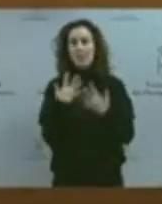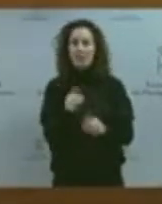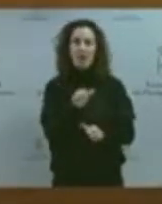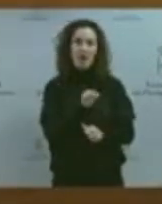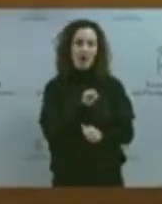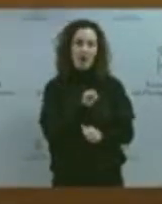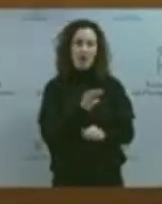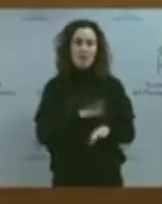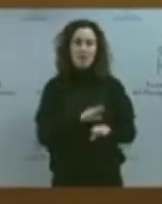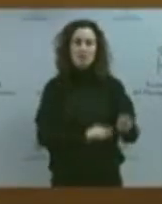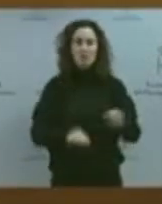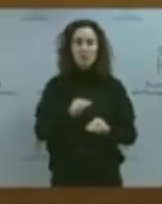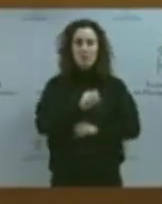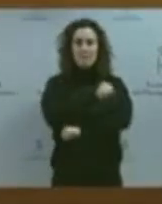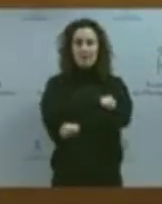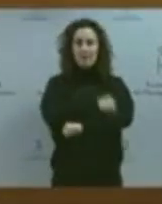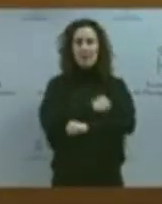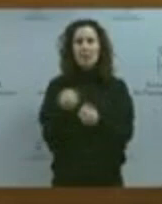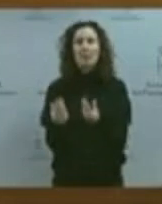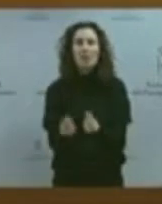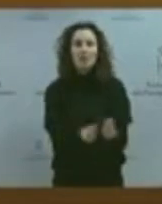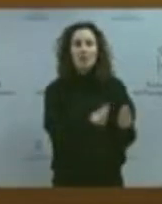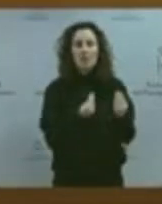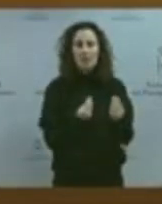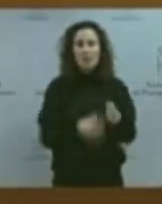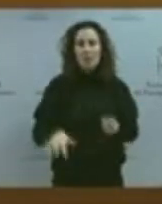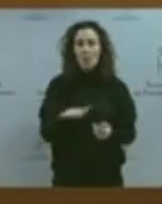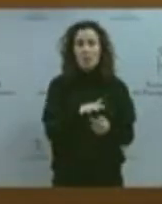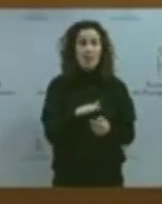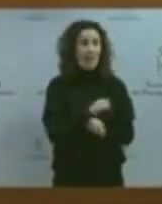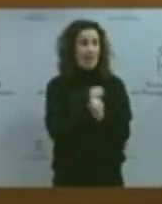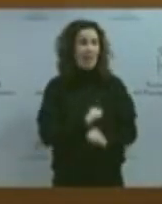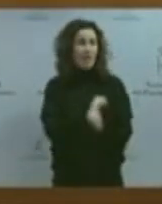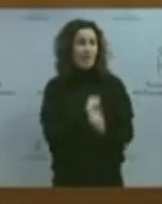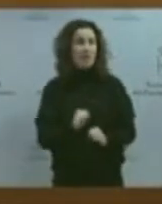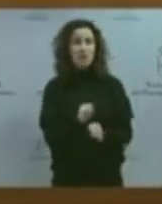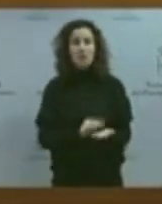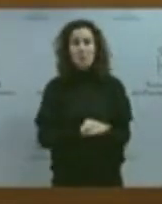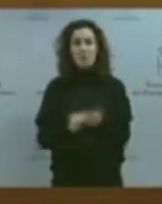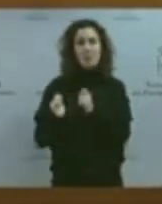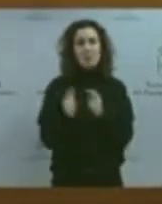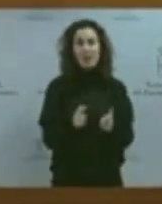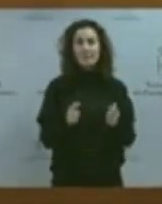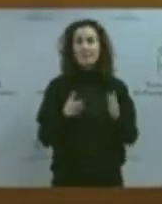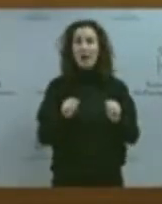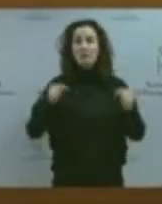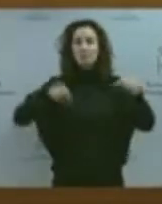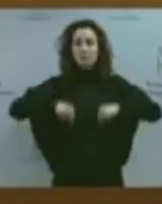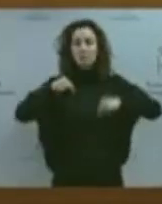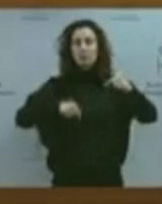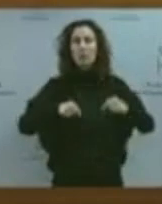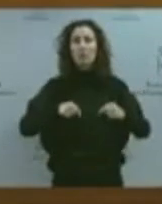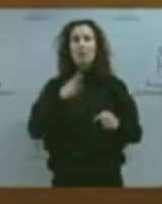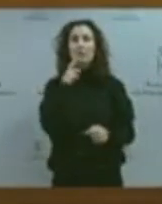todo el centro y han sido incapaces ustedes de solucionarlo. Hay goteras en colegios en Pola de Lena, en Chena. Y hoy aquí nos